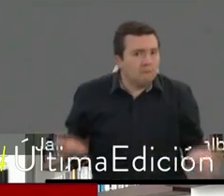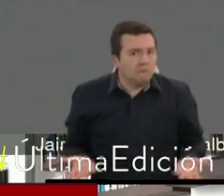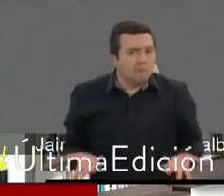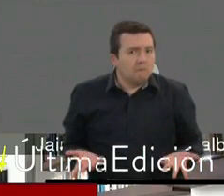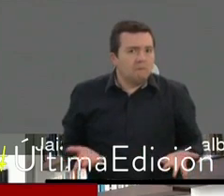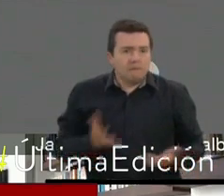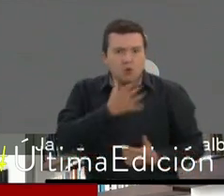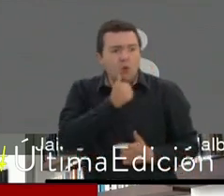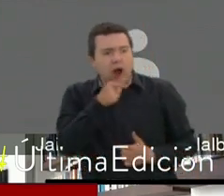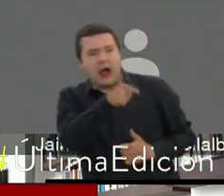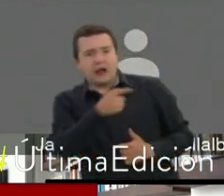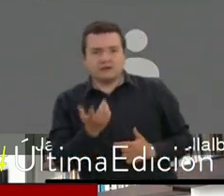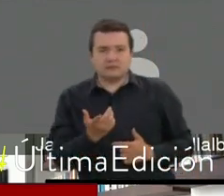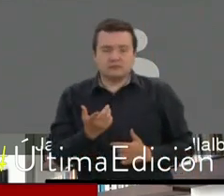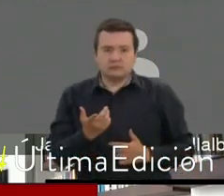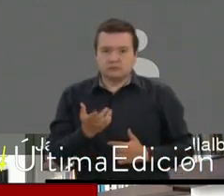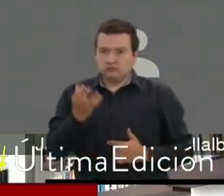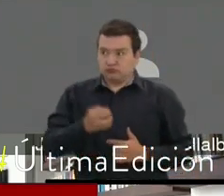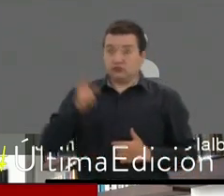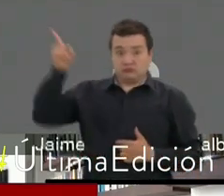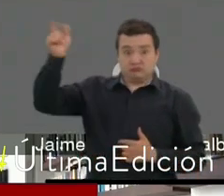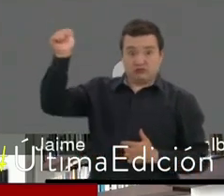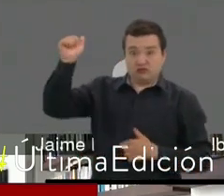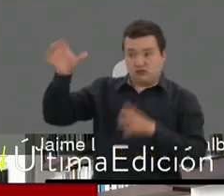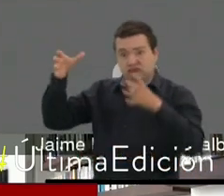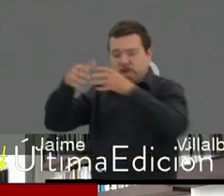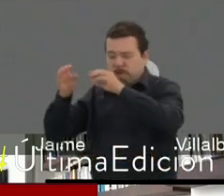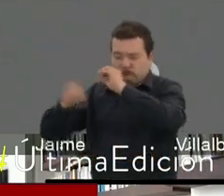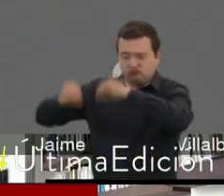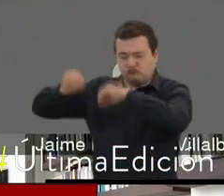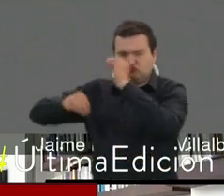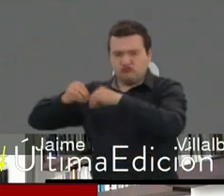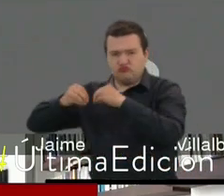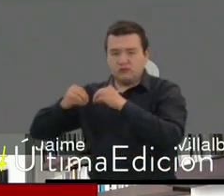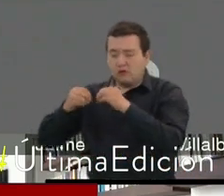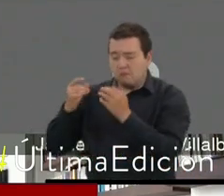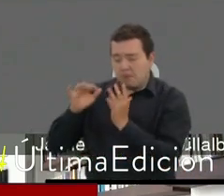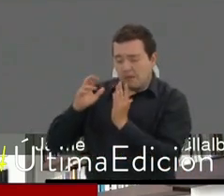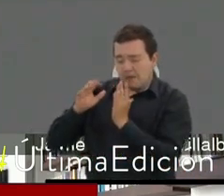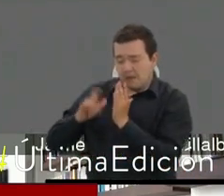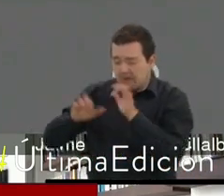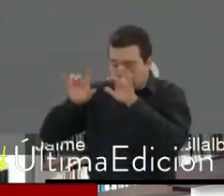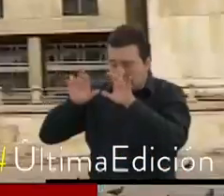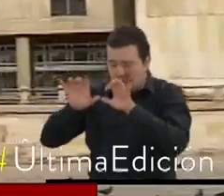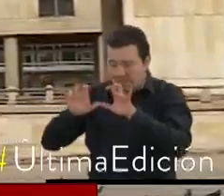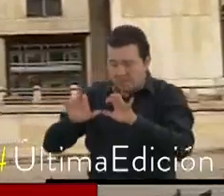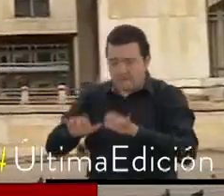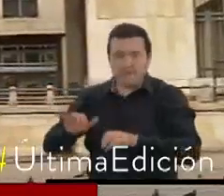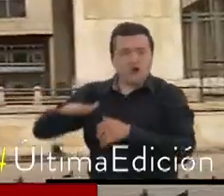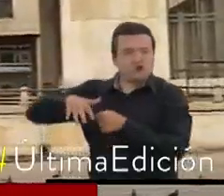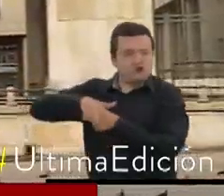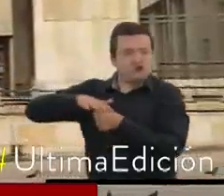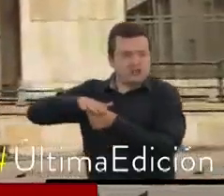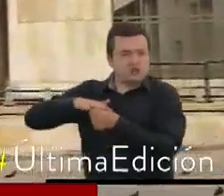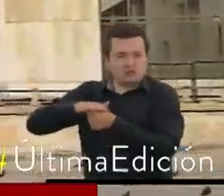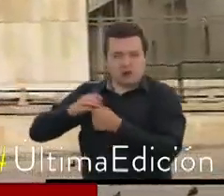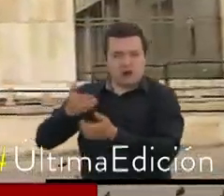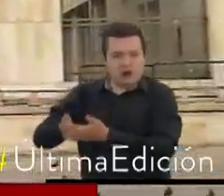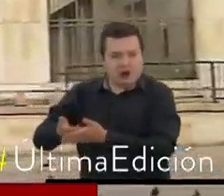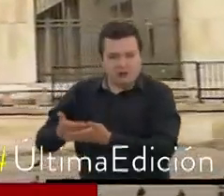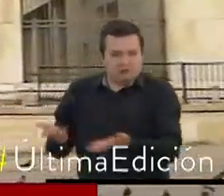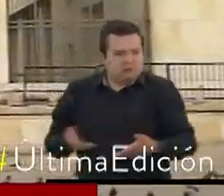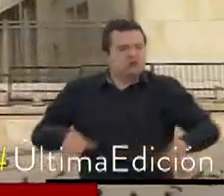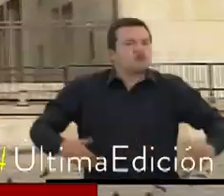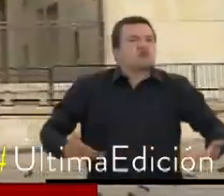Razones que sirvieron de acopio al momento de resolver la situación jurídica del procesado. Pero además habló de actuaciones que